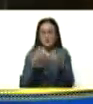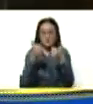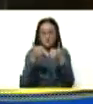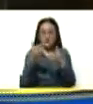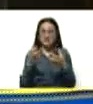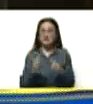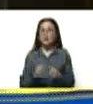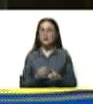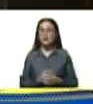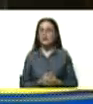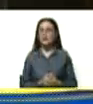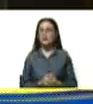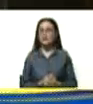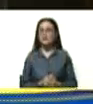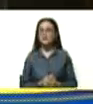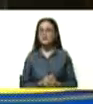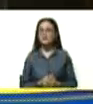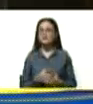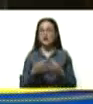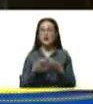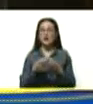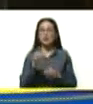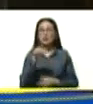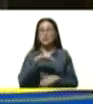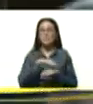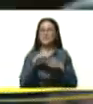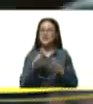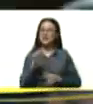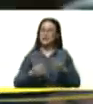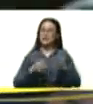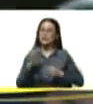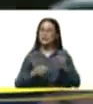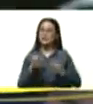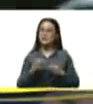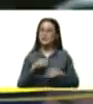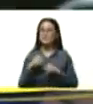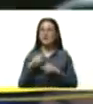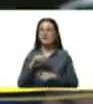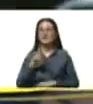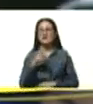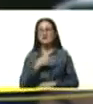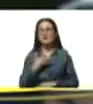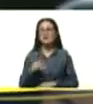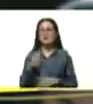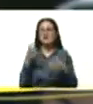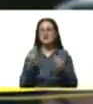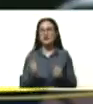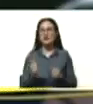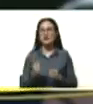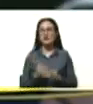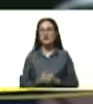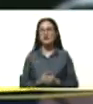tenemos. Aquí está el almirante en jefe, ministro de Interior y Justicia, vicepresidente de Seguridad,